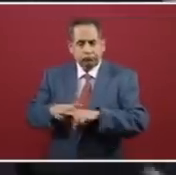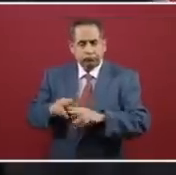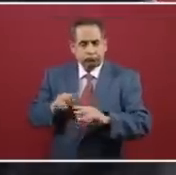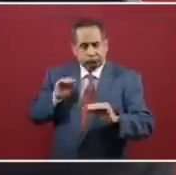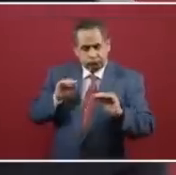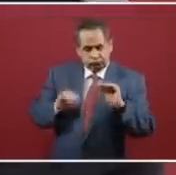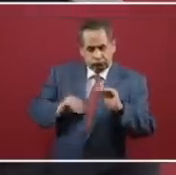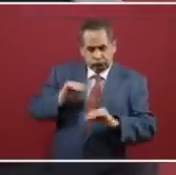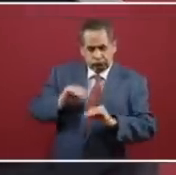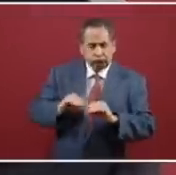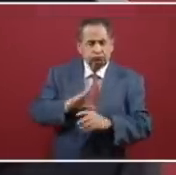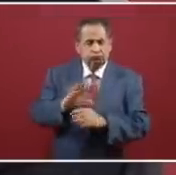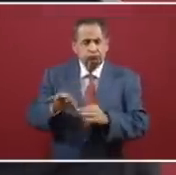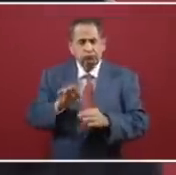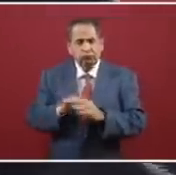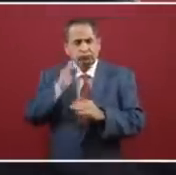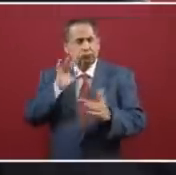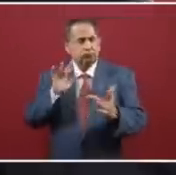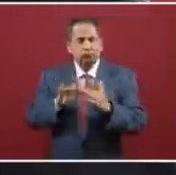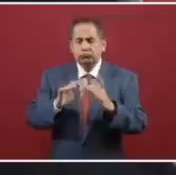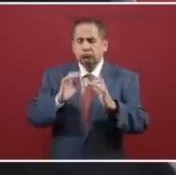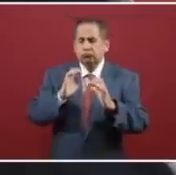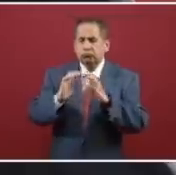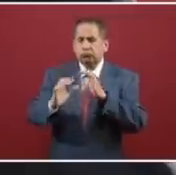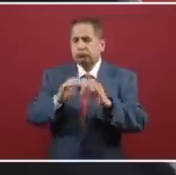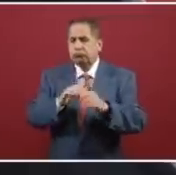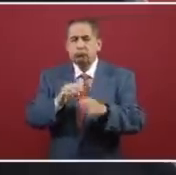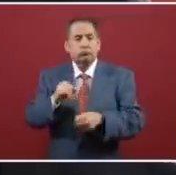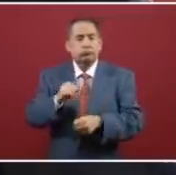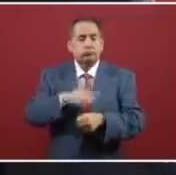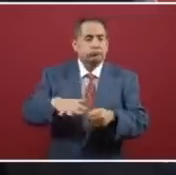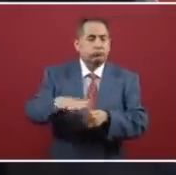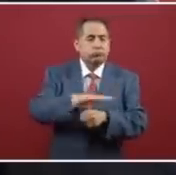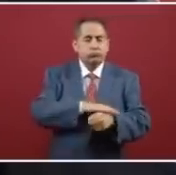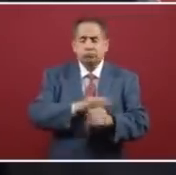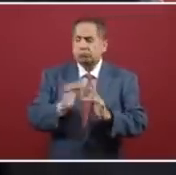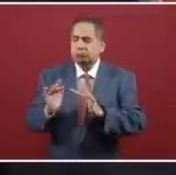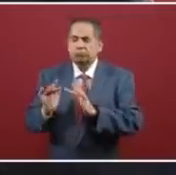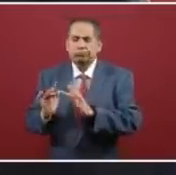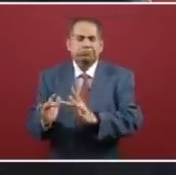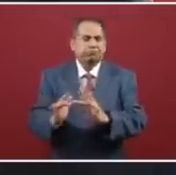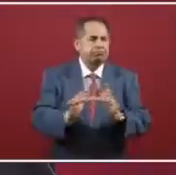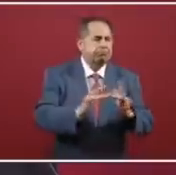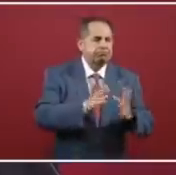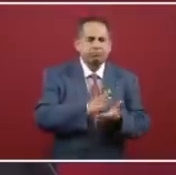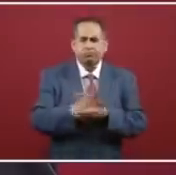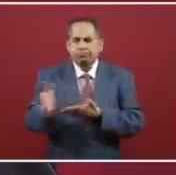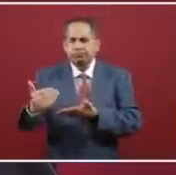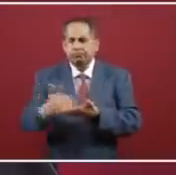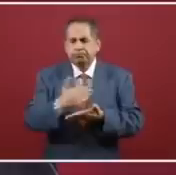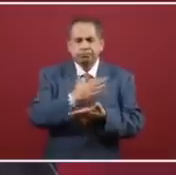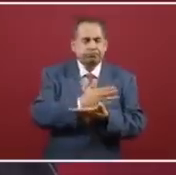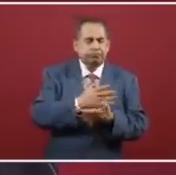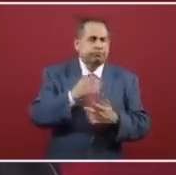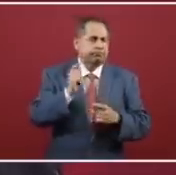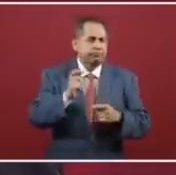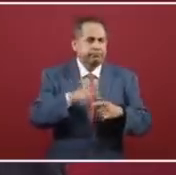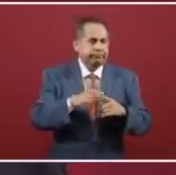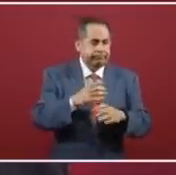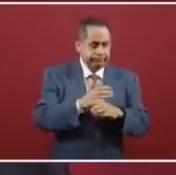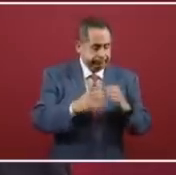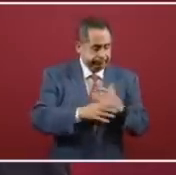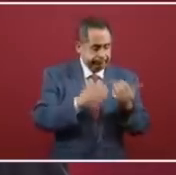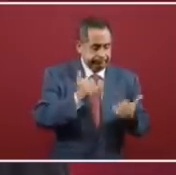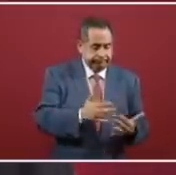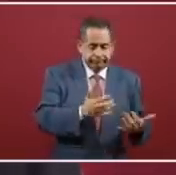para que haya comunicación en el mismo no sólo para transportar carga